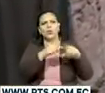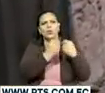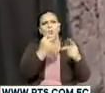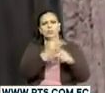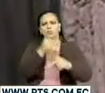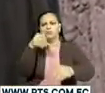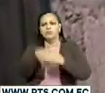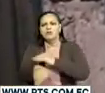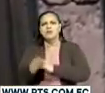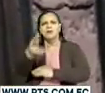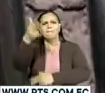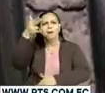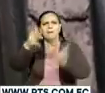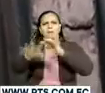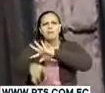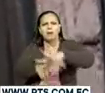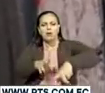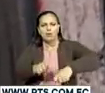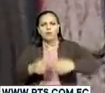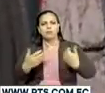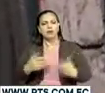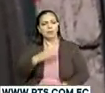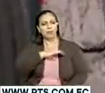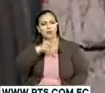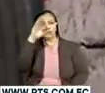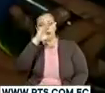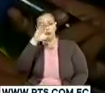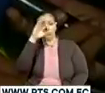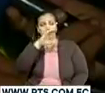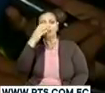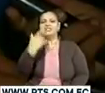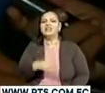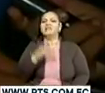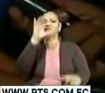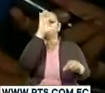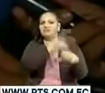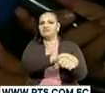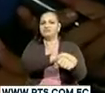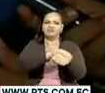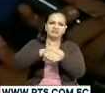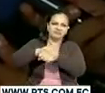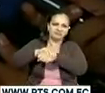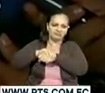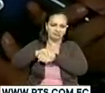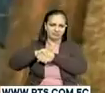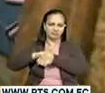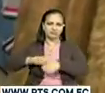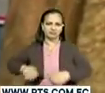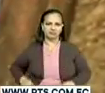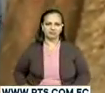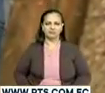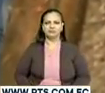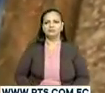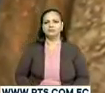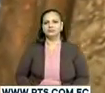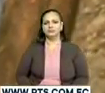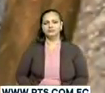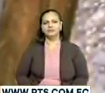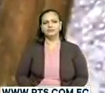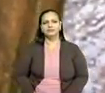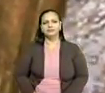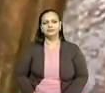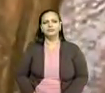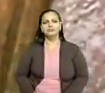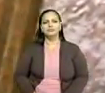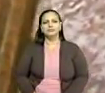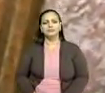relacionadas, en este caso específicamente, con el robo al consulado de Venezuela, sucedido aproximadamente hace 2 meses y medio. Los aprehendidos